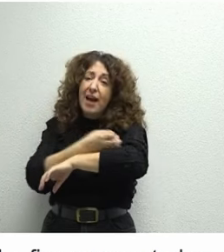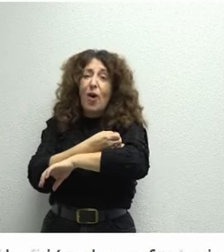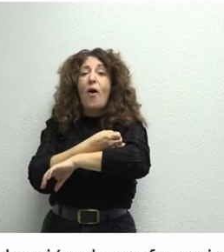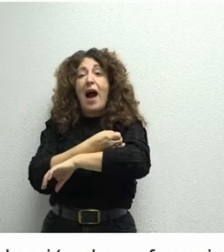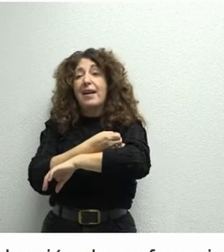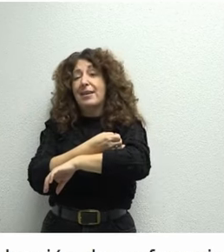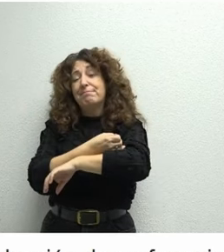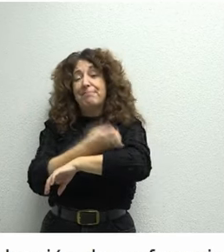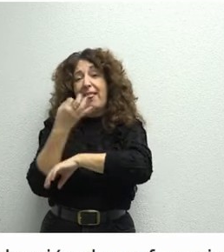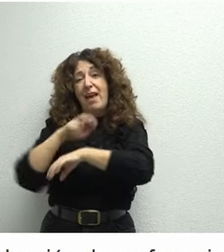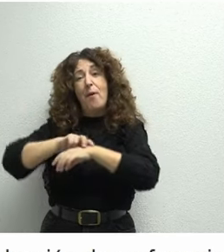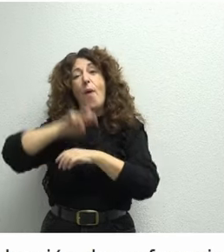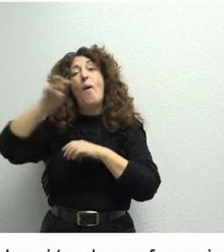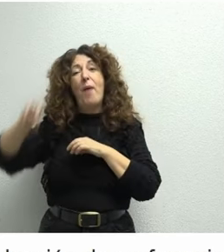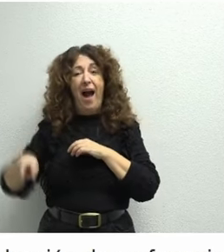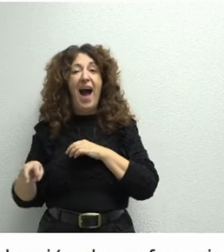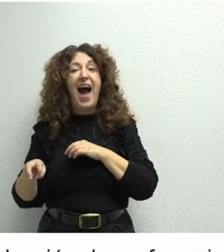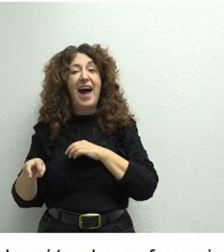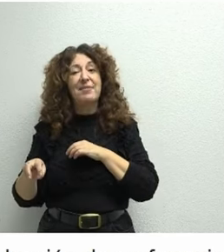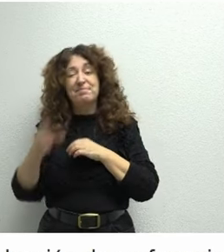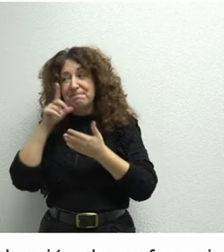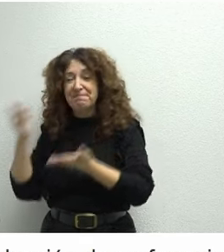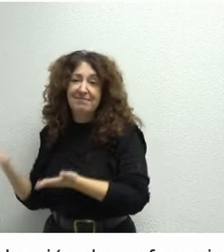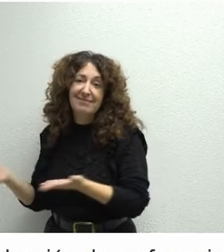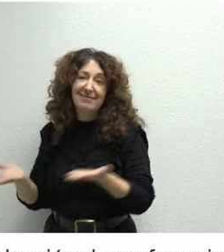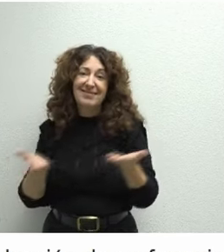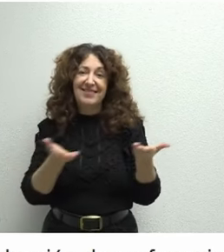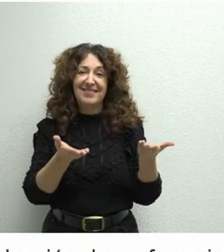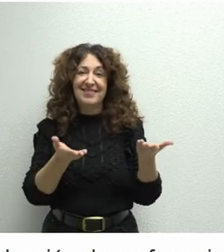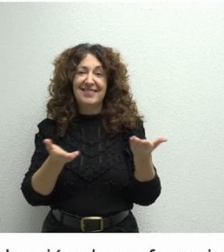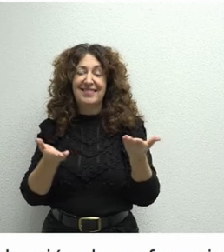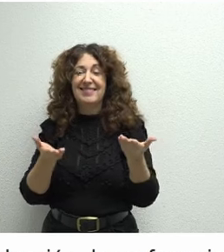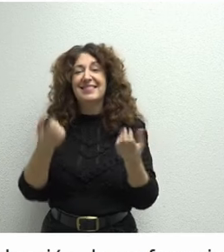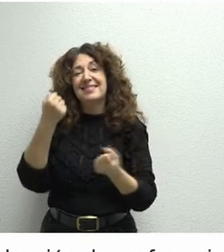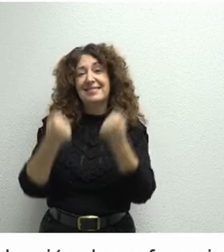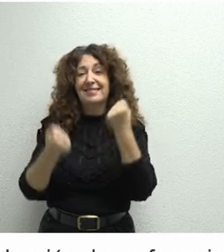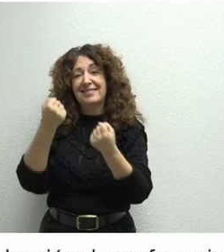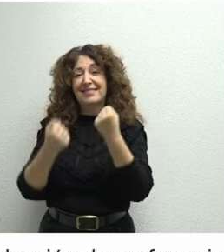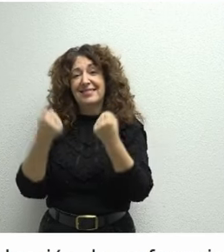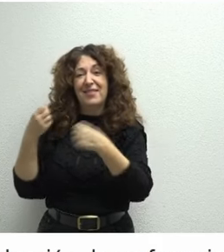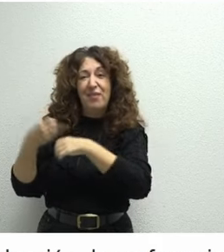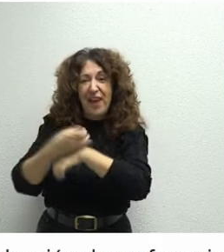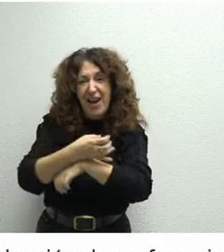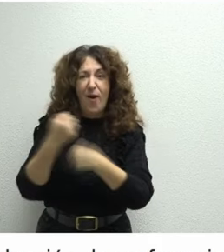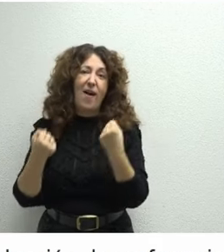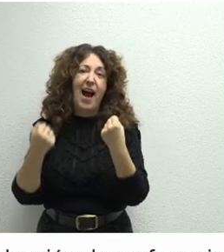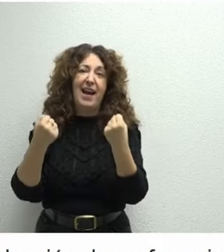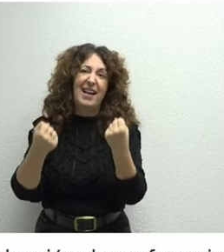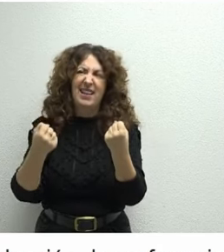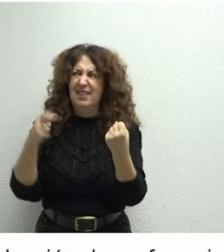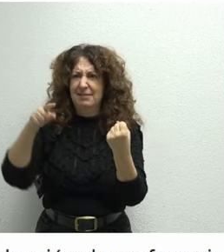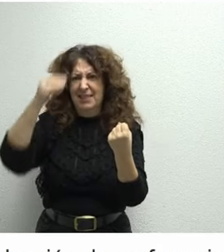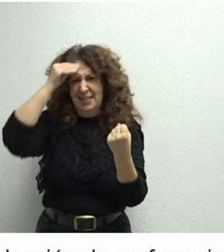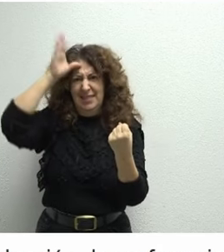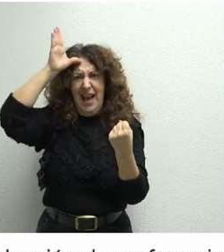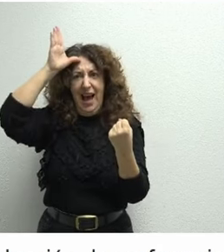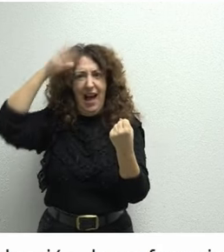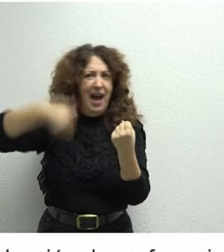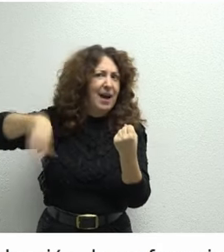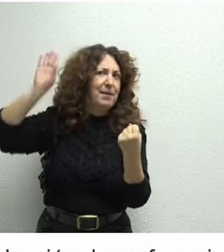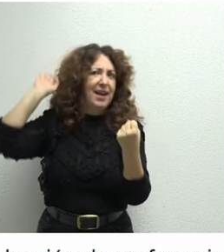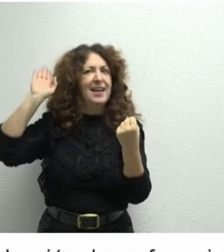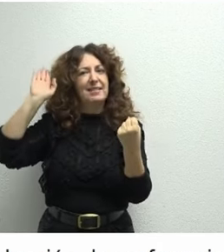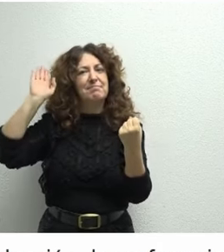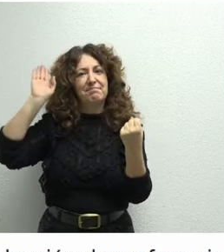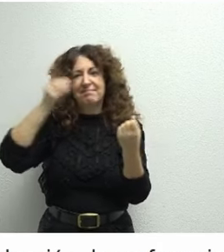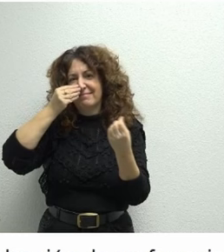no y dejar paso a nuevos y nuevas maquinistas que saben ya un montón No Bueno